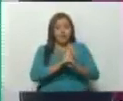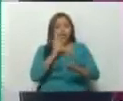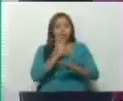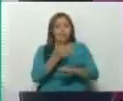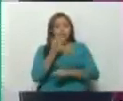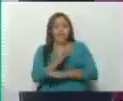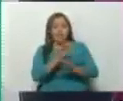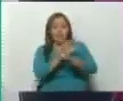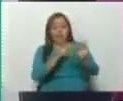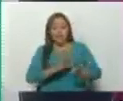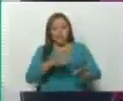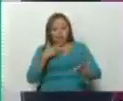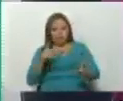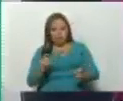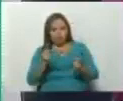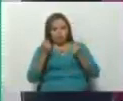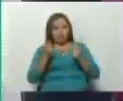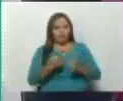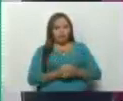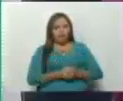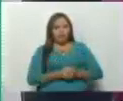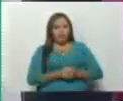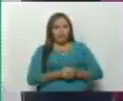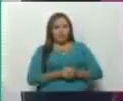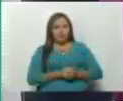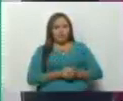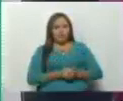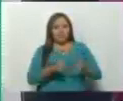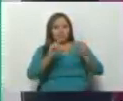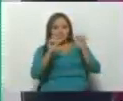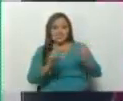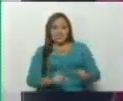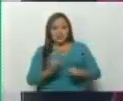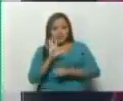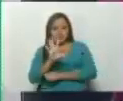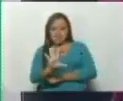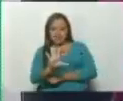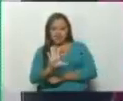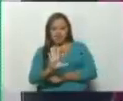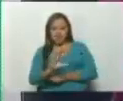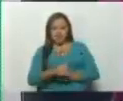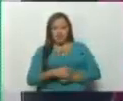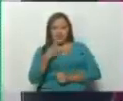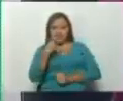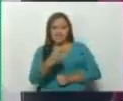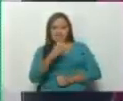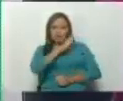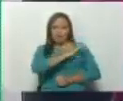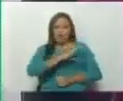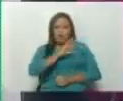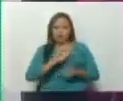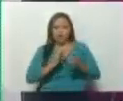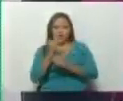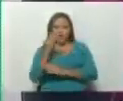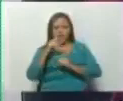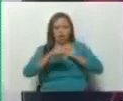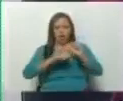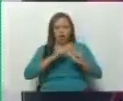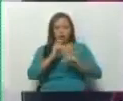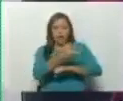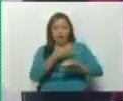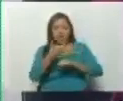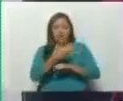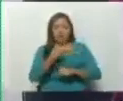generar mecanismos. Yo allí rescato una plataforma que es el Sistema 5 del Consejo Federal de Gobierno, por ejemplo, que